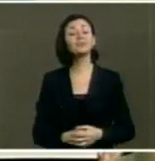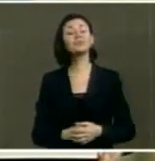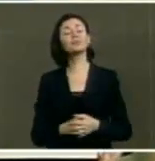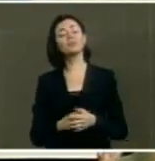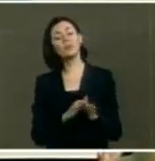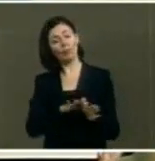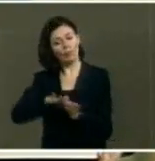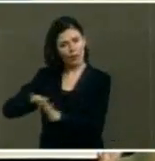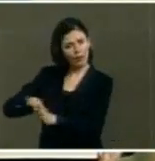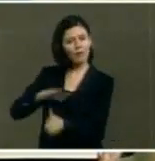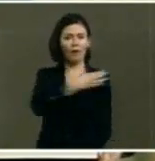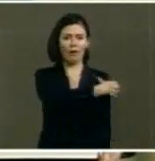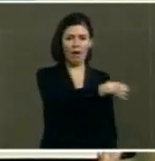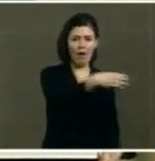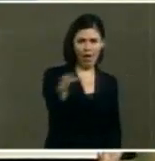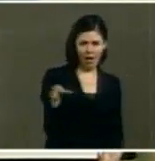destinado